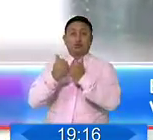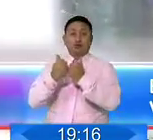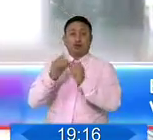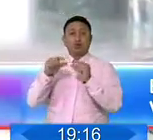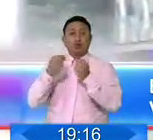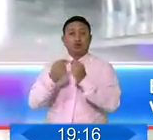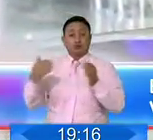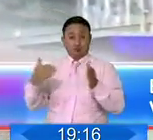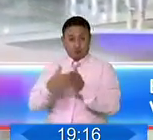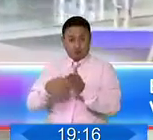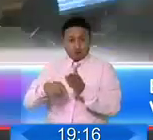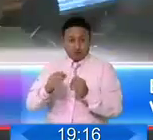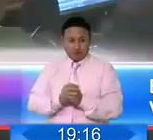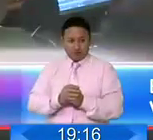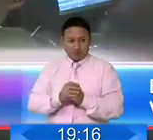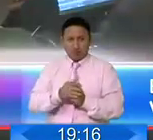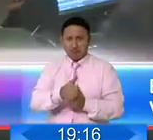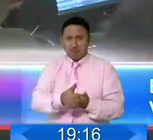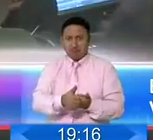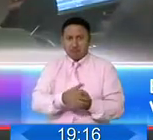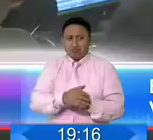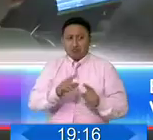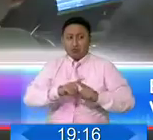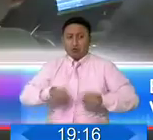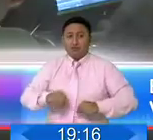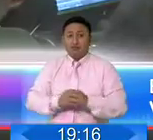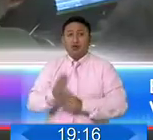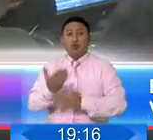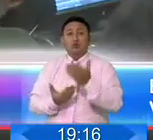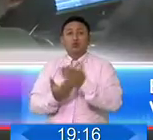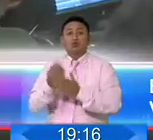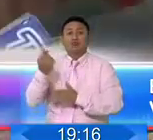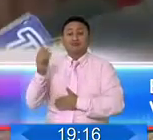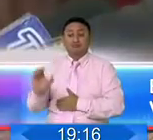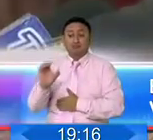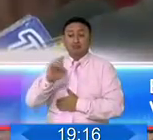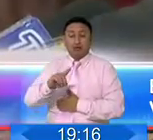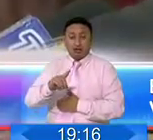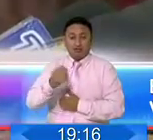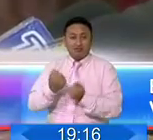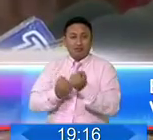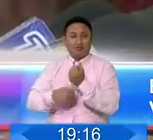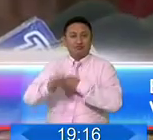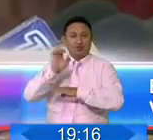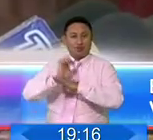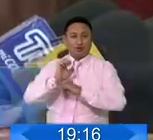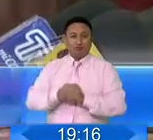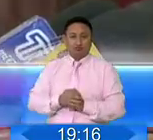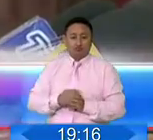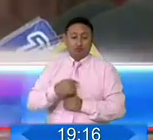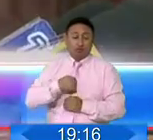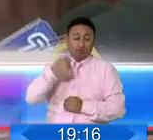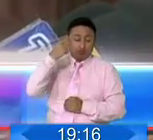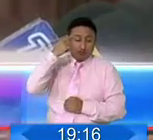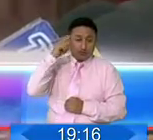pues aseguran que viabilizará la posibilidad de que nuevas inversiones lleguen al país. Considero que es darle el alcance al veto